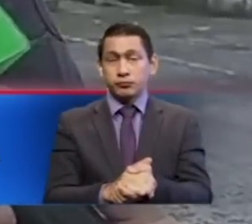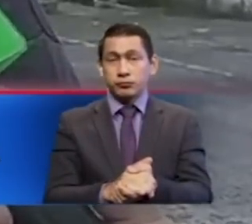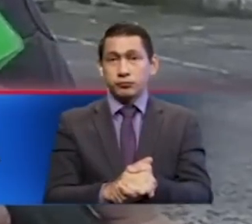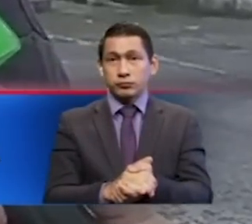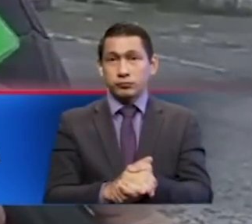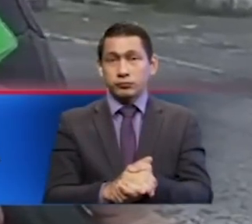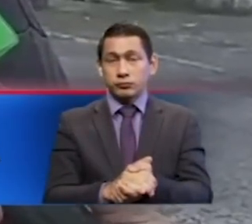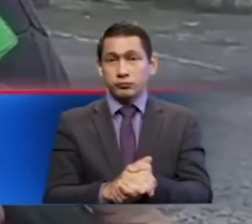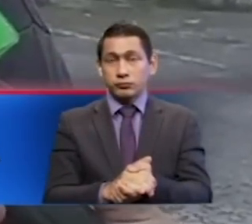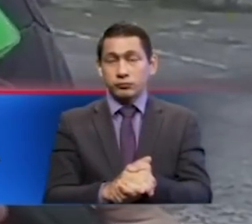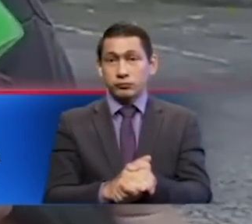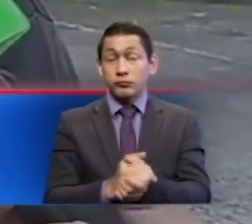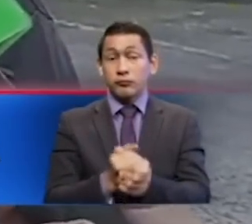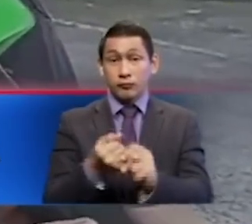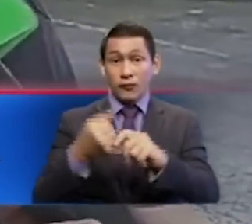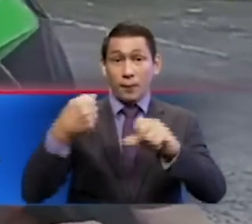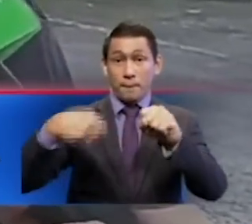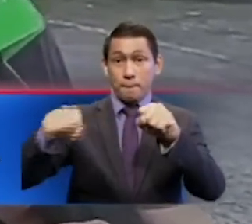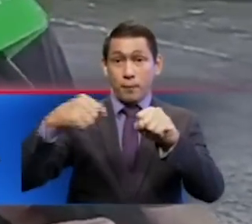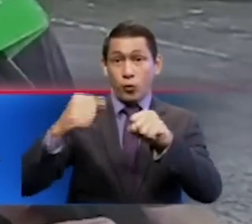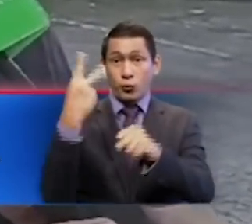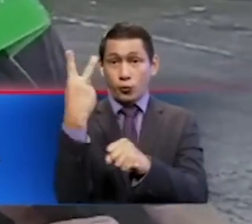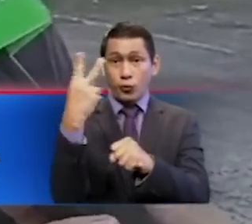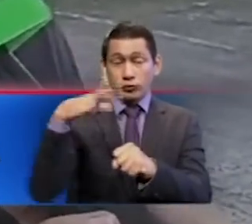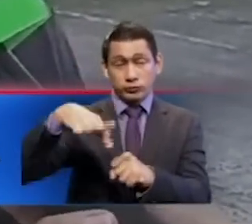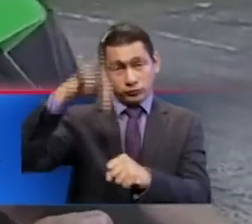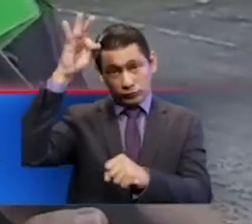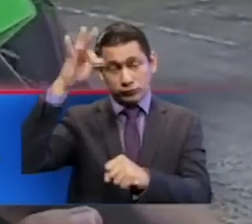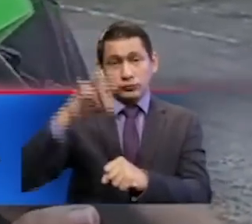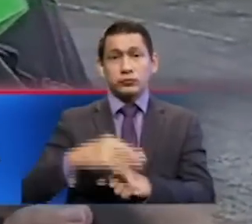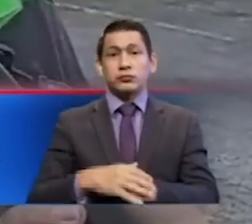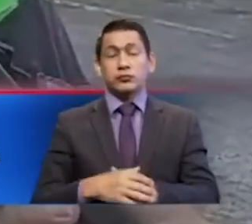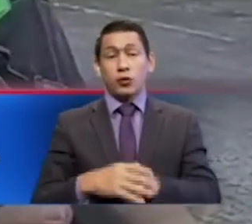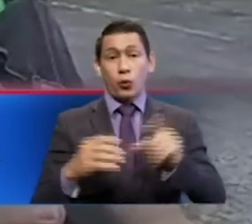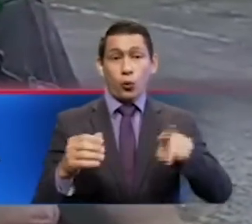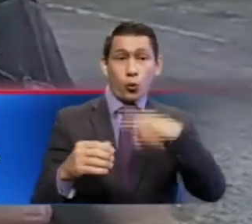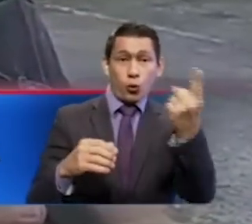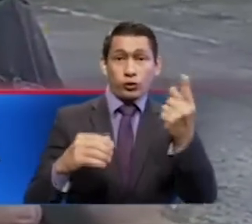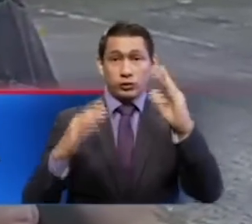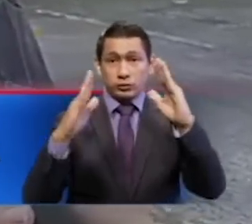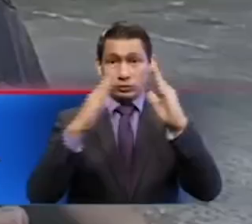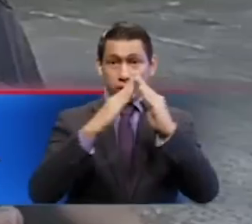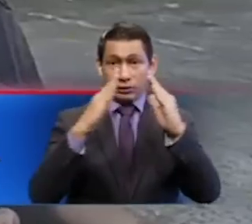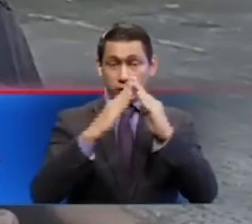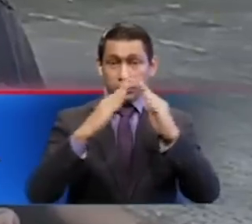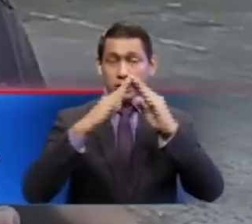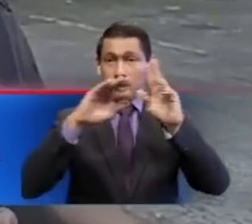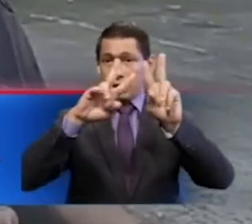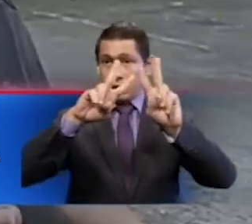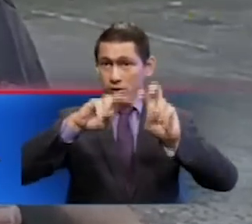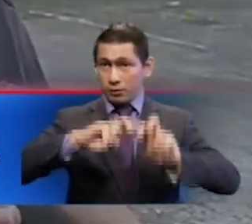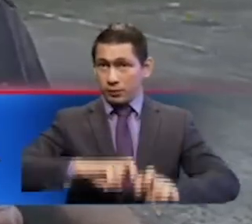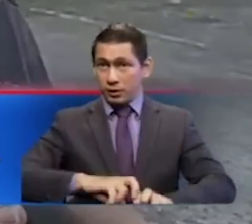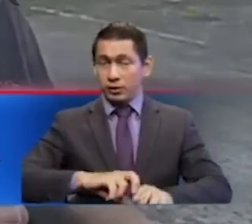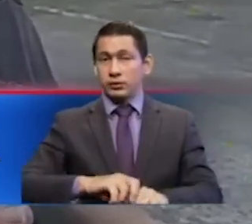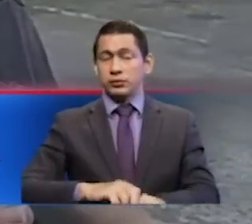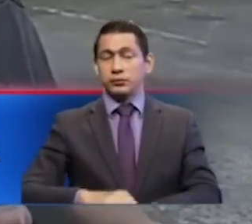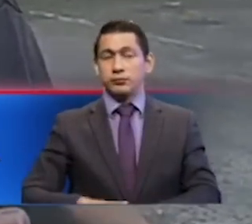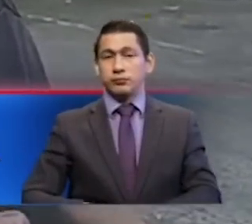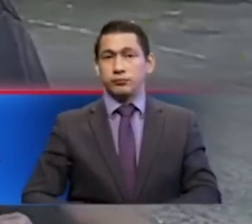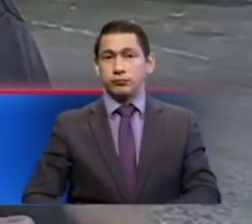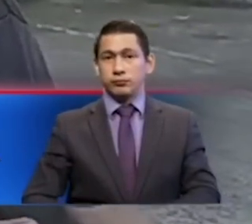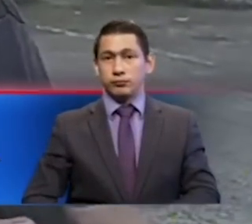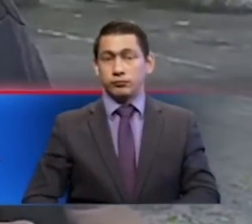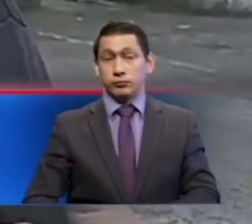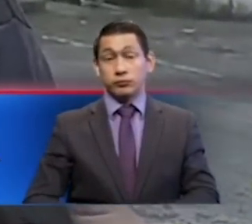limadas, las series. Asimismo, en otro domicilio que también se ingresó para verificar donde posiblemente se